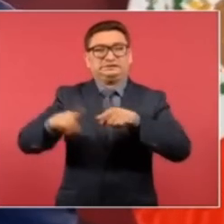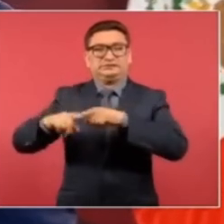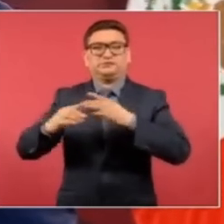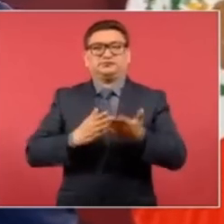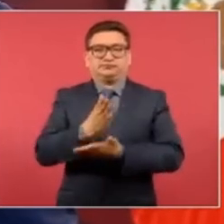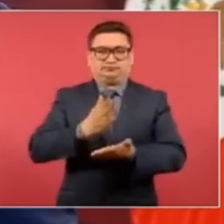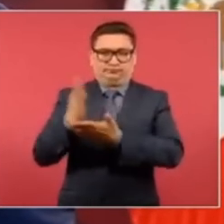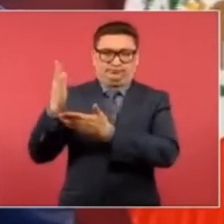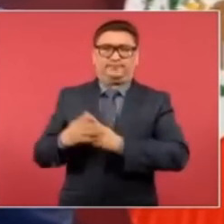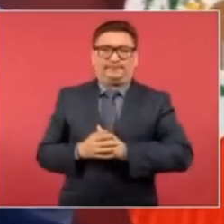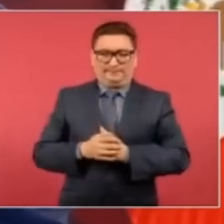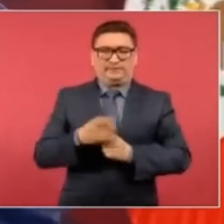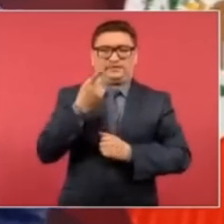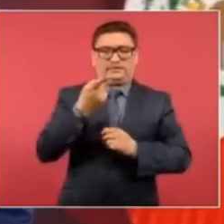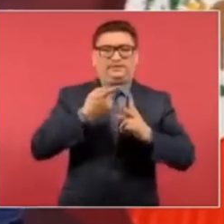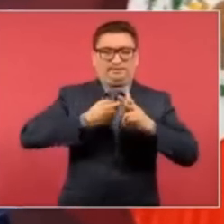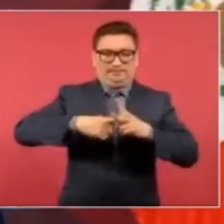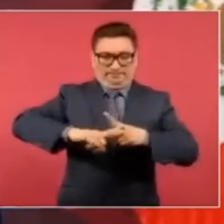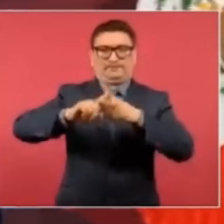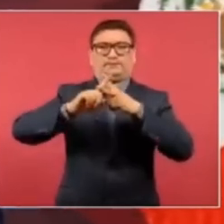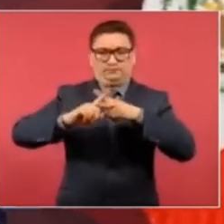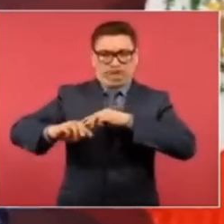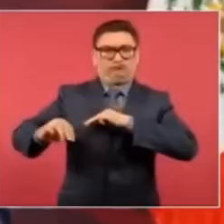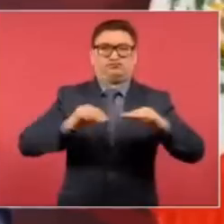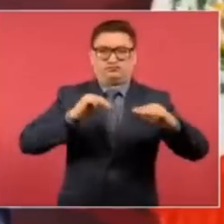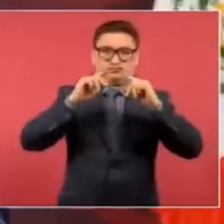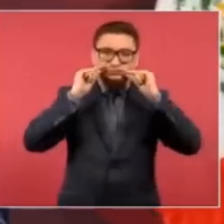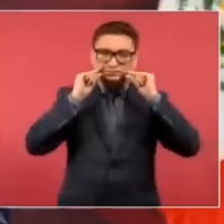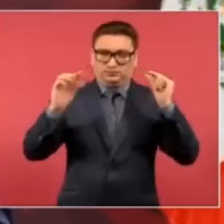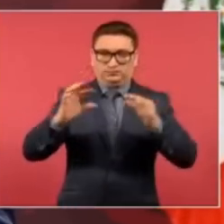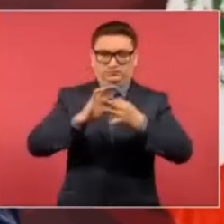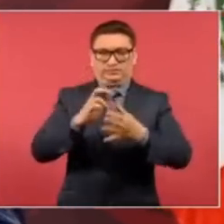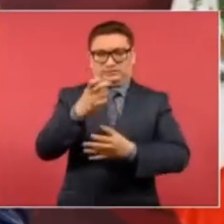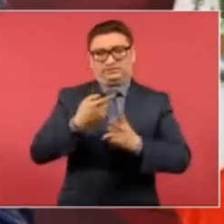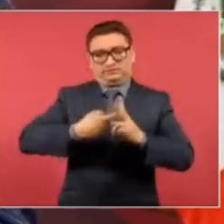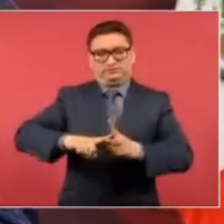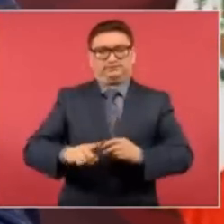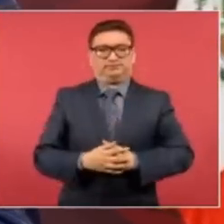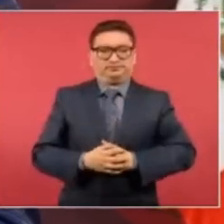así surge el movimiento zapatista, así se inicia.